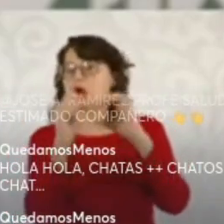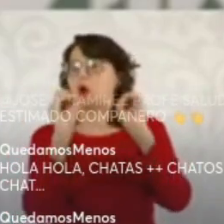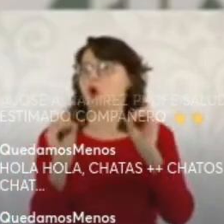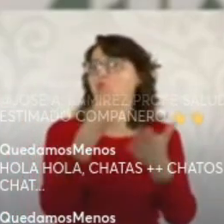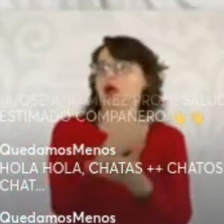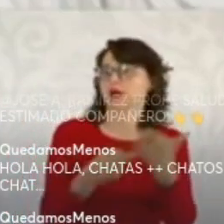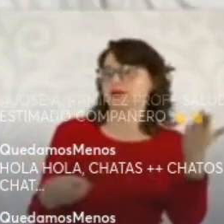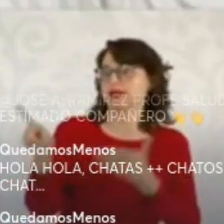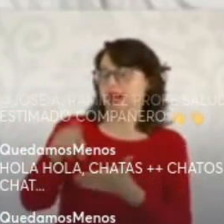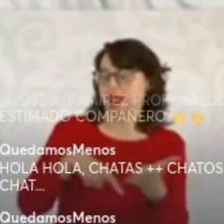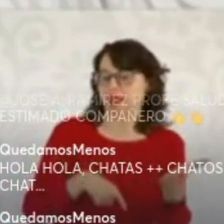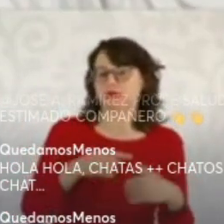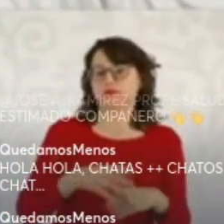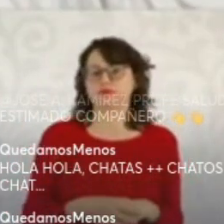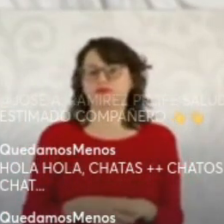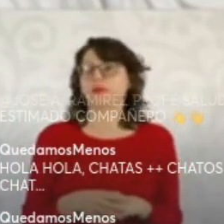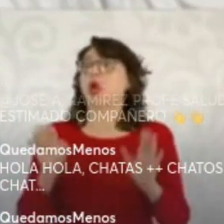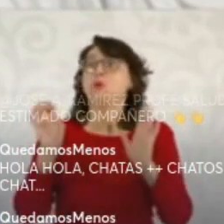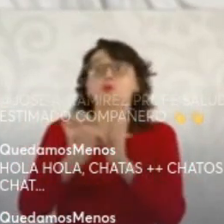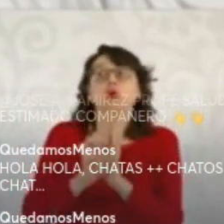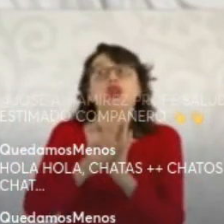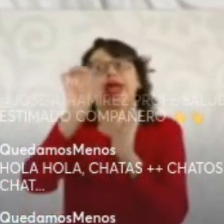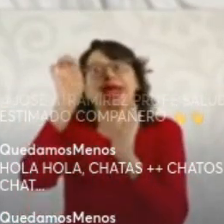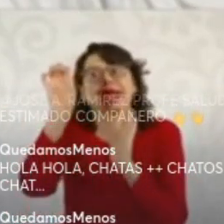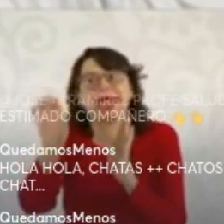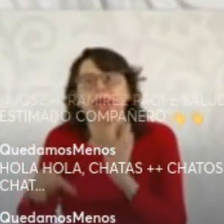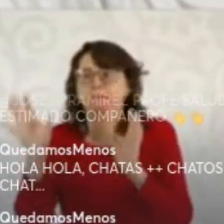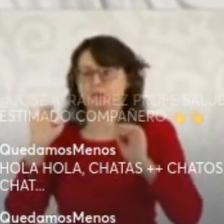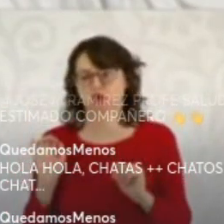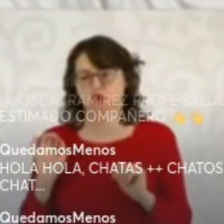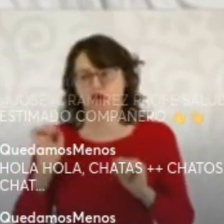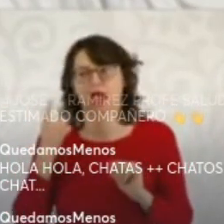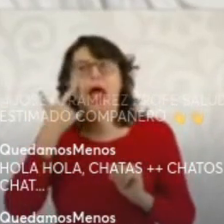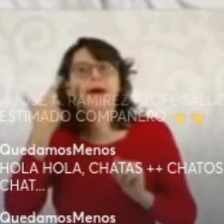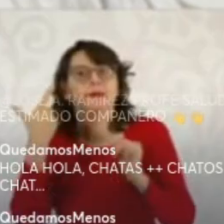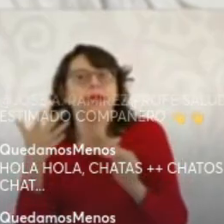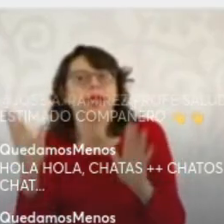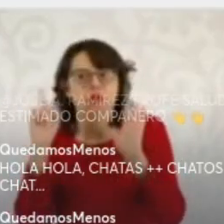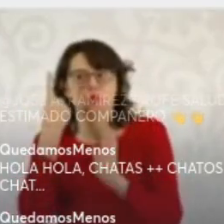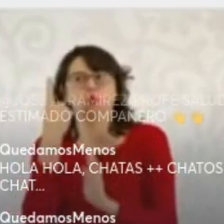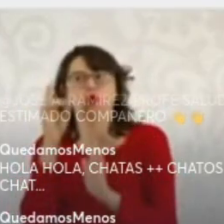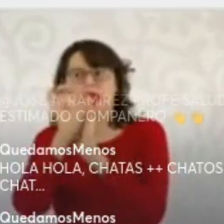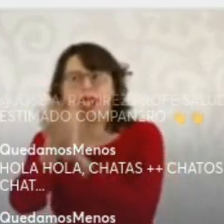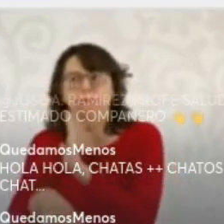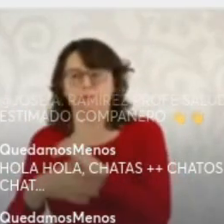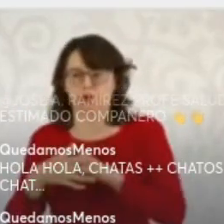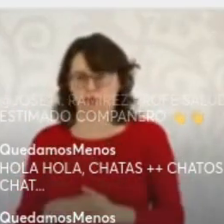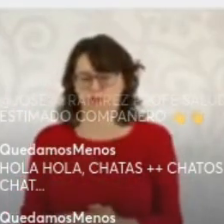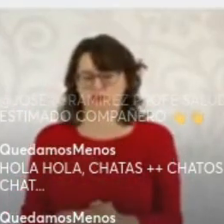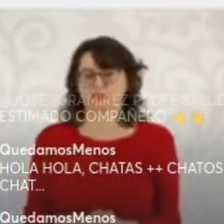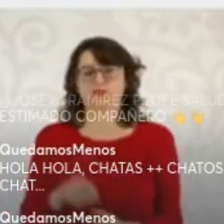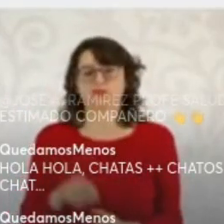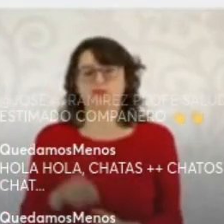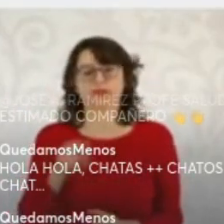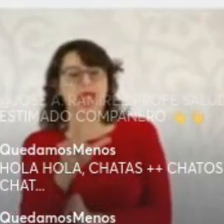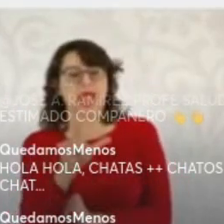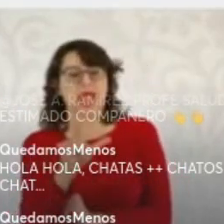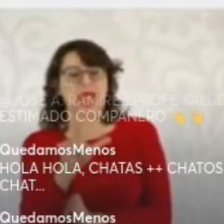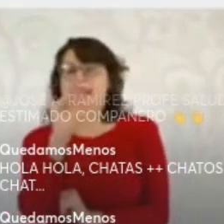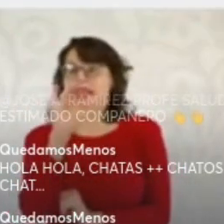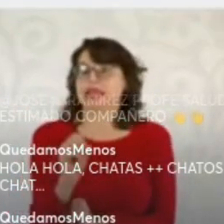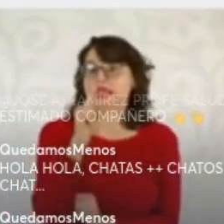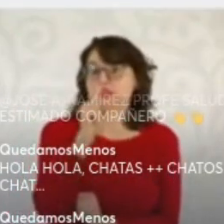ejemplo, te pongo un ejemplo, el litio. ¿Es importante que México produzca